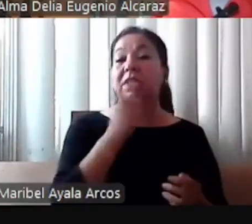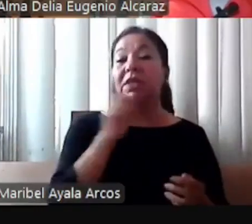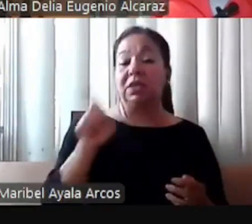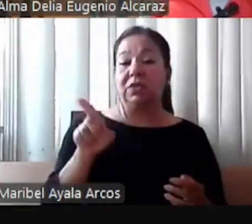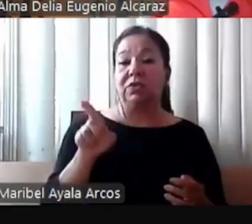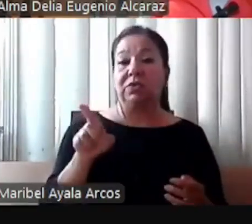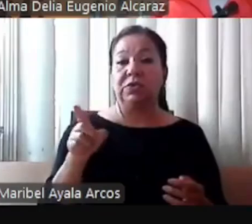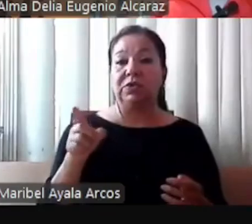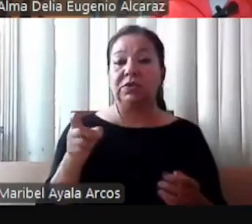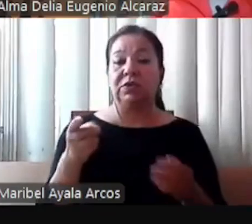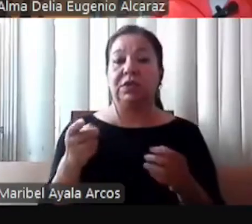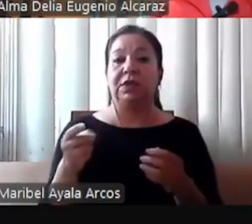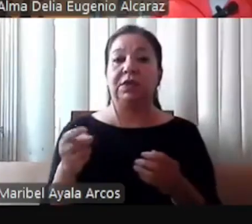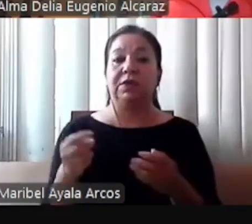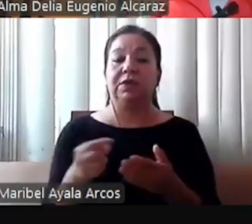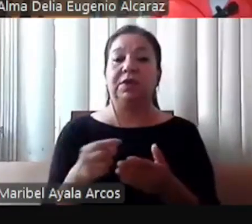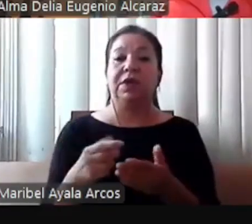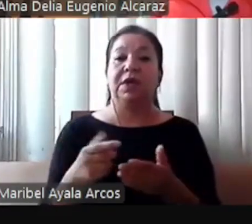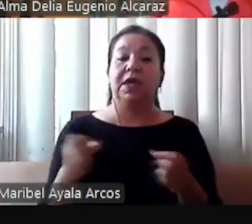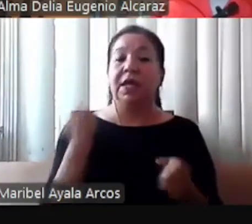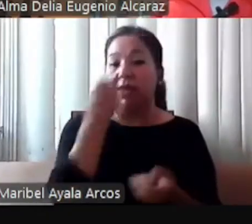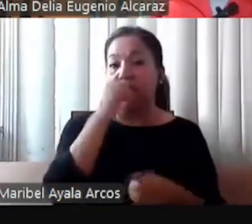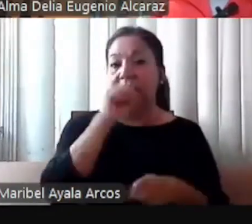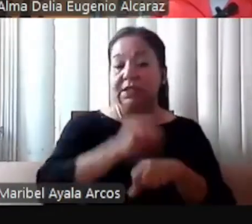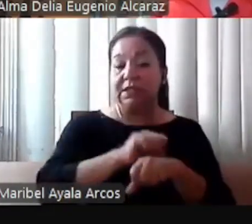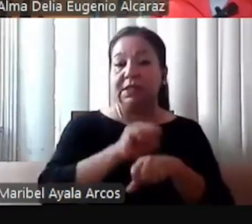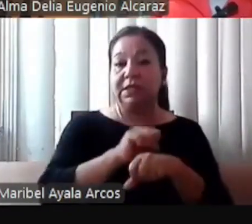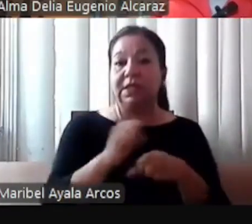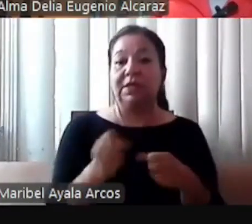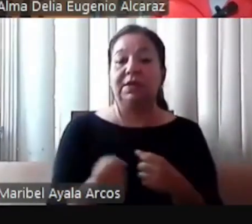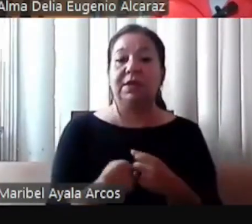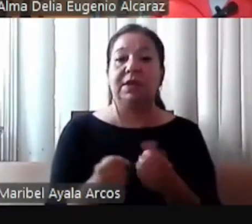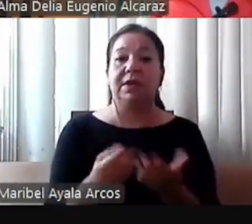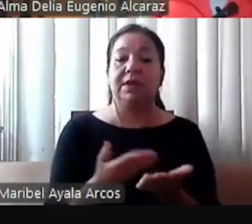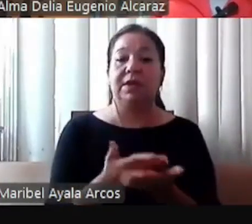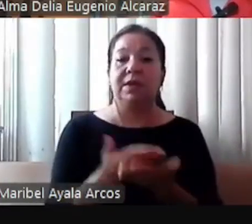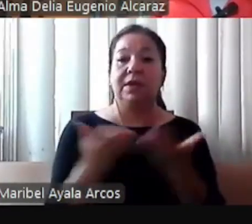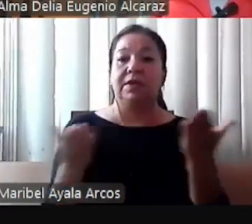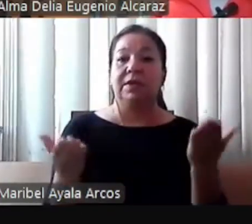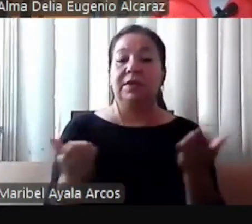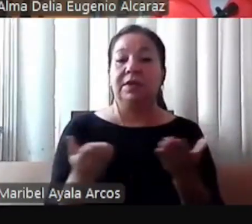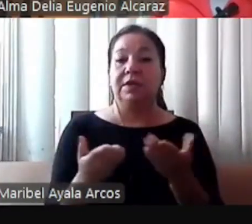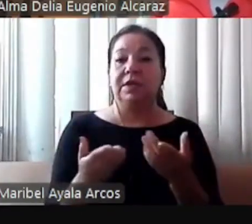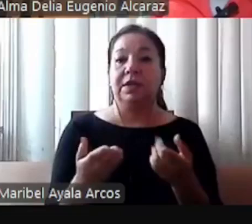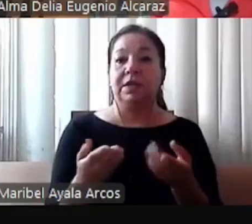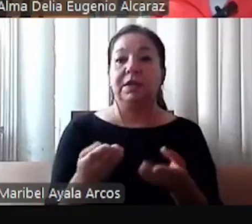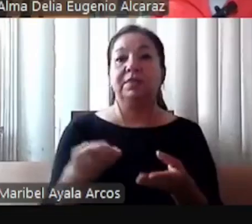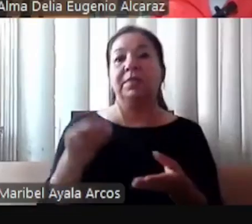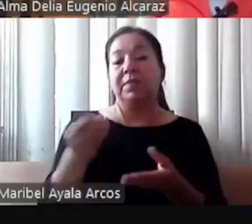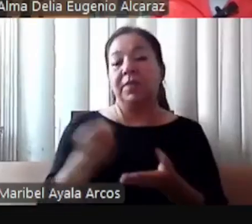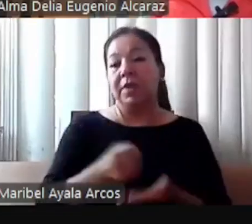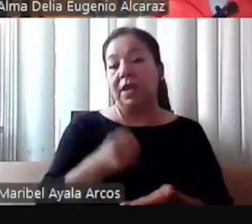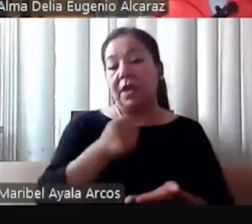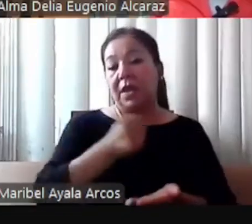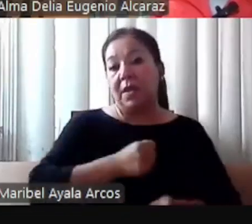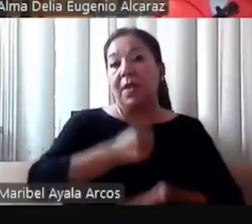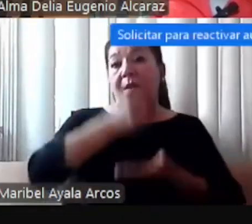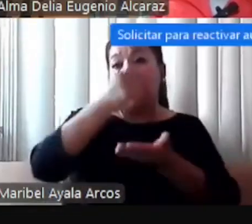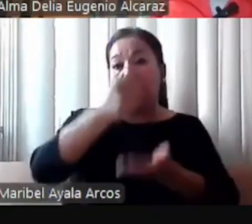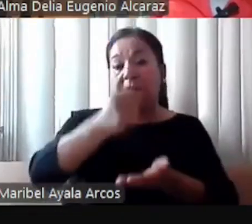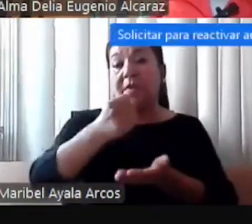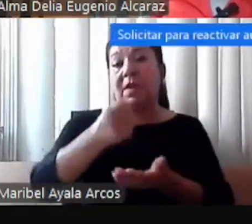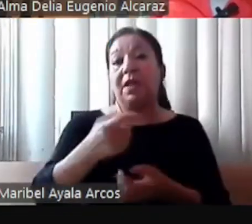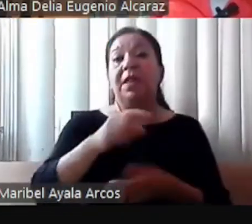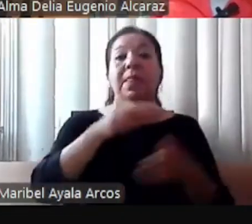3494 asignado por el secretario ejecutivo de ese mismo Instituto Electoral relativa a la retención de la administración mensual que por concepto de financiamiento público para